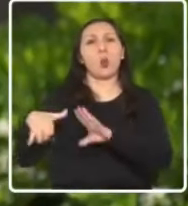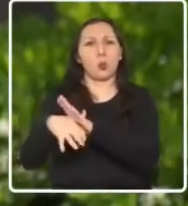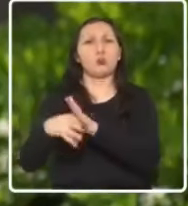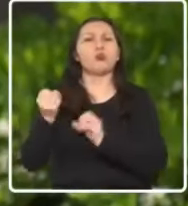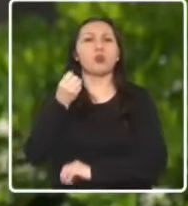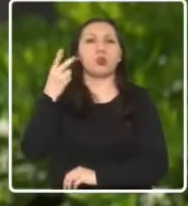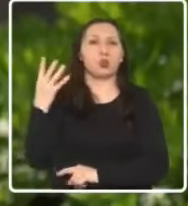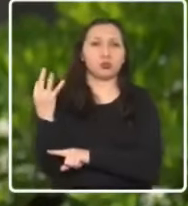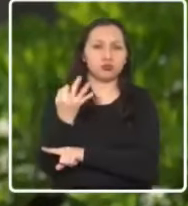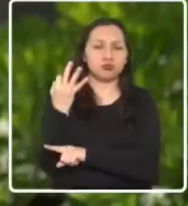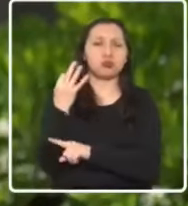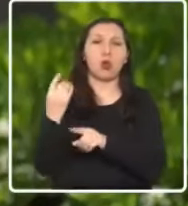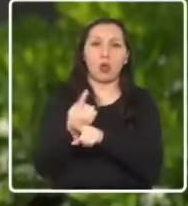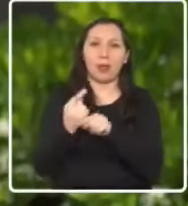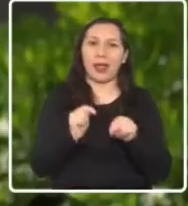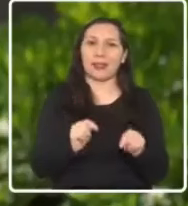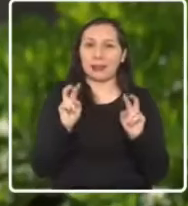para hablar sobre estas cosas.